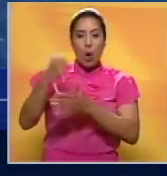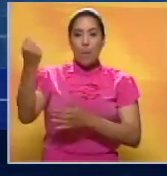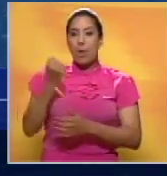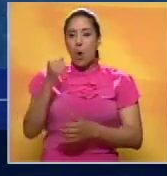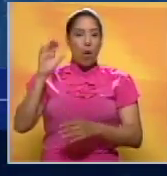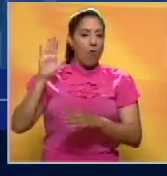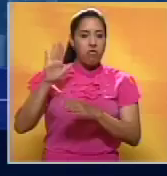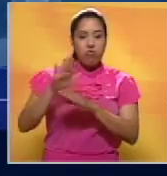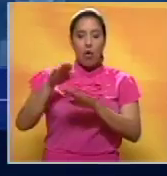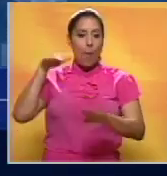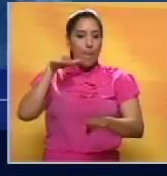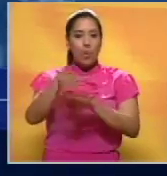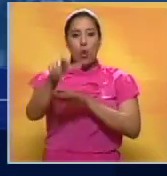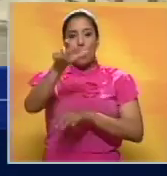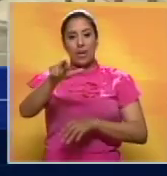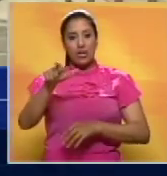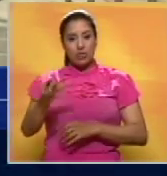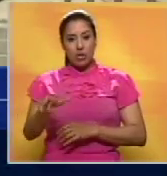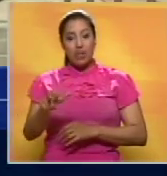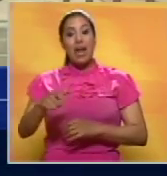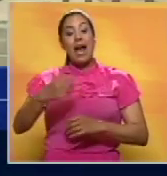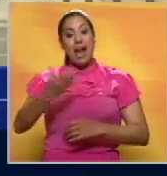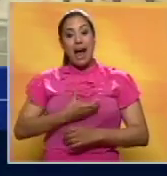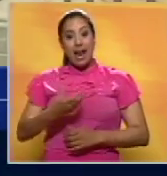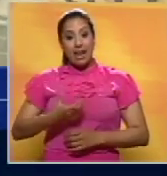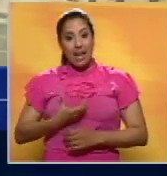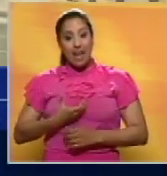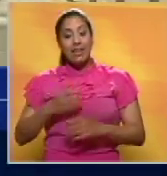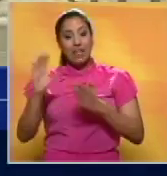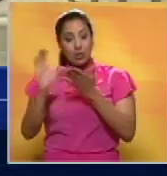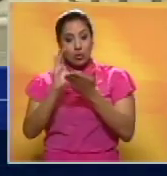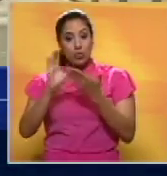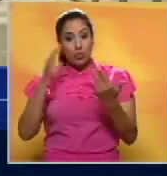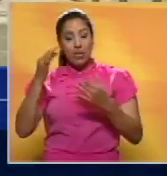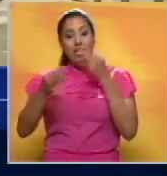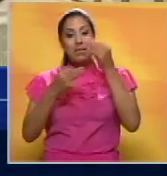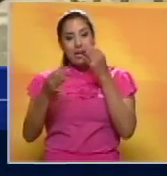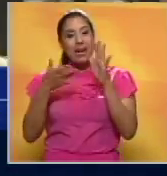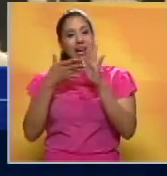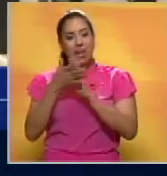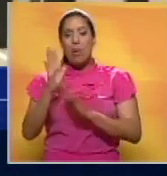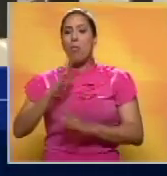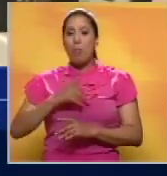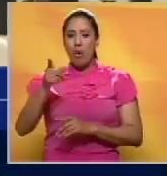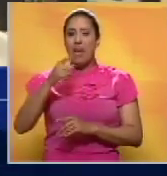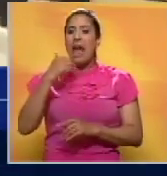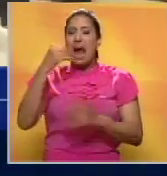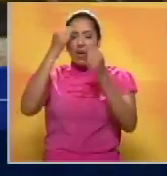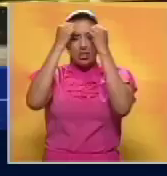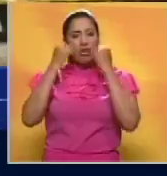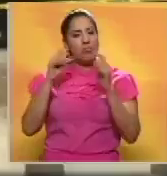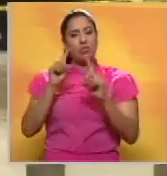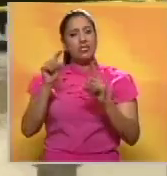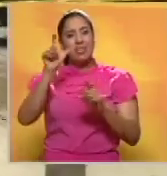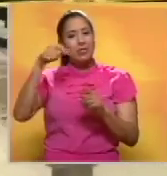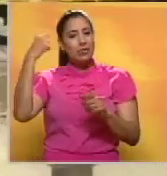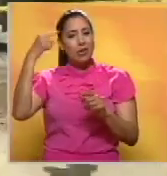a toda velocidad contra los peatones. El alcalde de la ciudad, Bill de Blasio, descartó un posible acto de